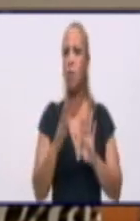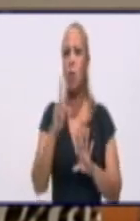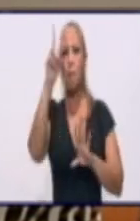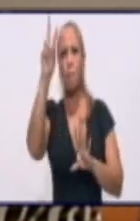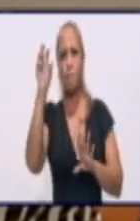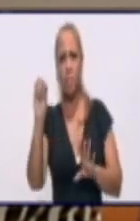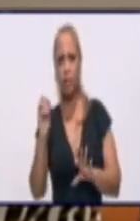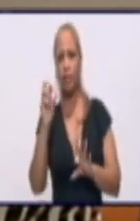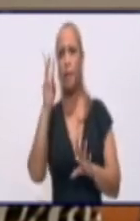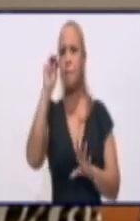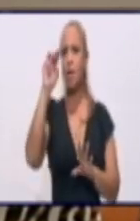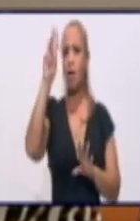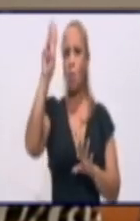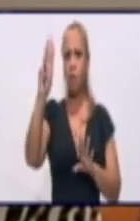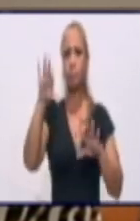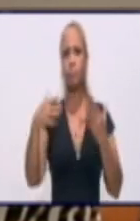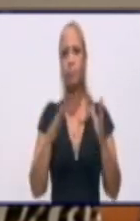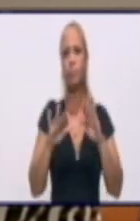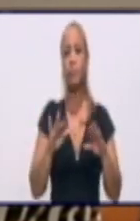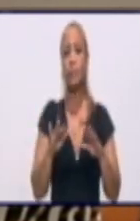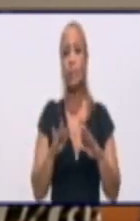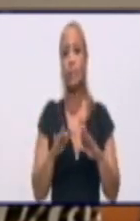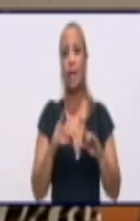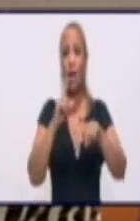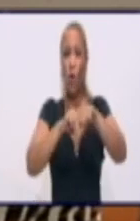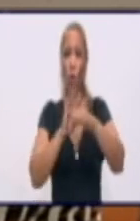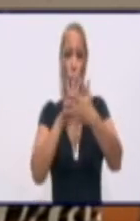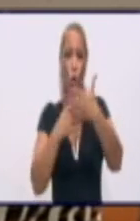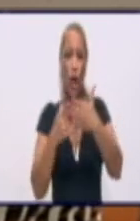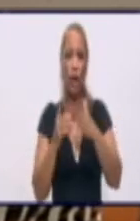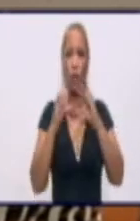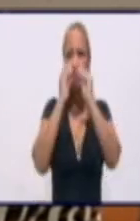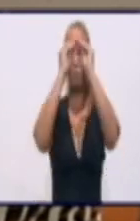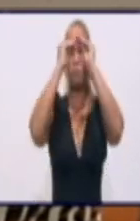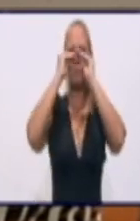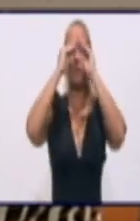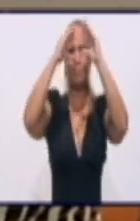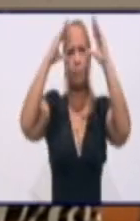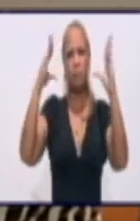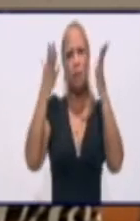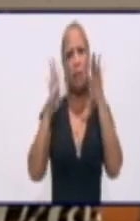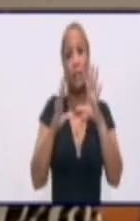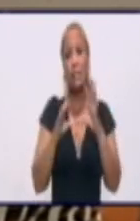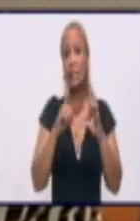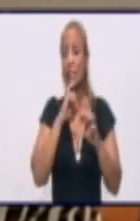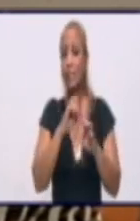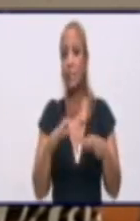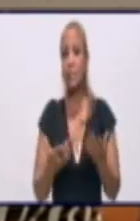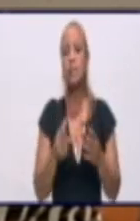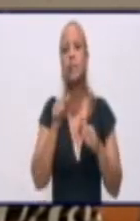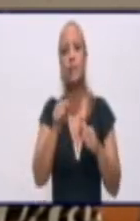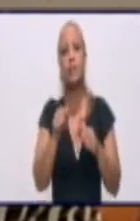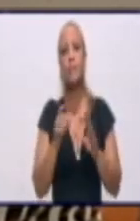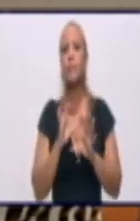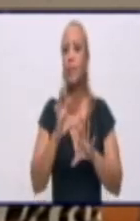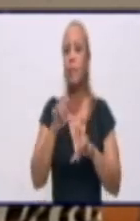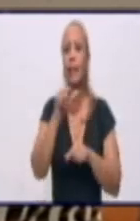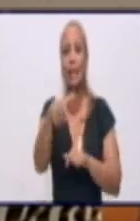horario de menos demanda, que es el horario de la madrugada, es complicado. Es prácticamente el 40 o 50% de la demanda en ese horario en la